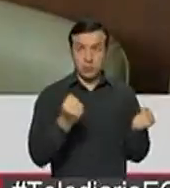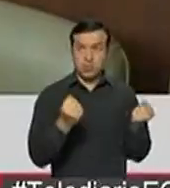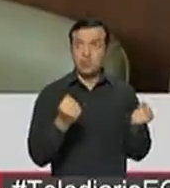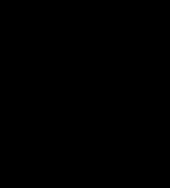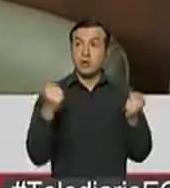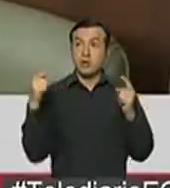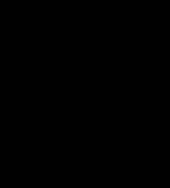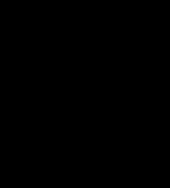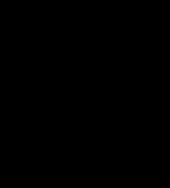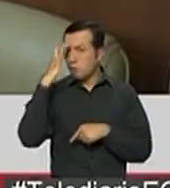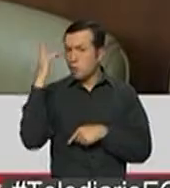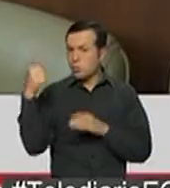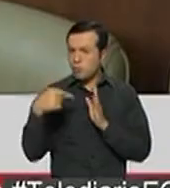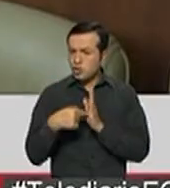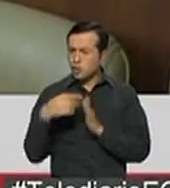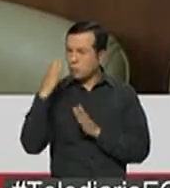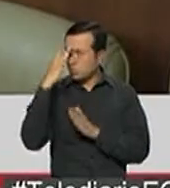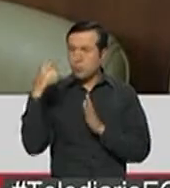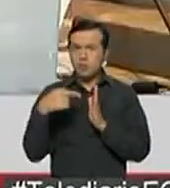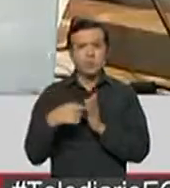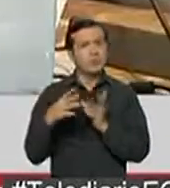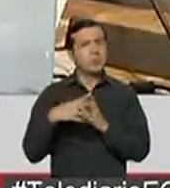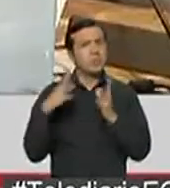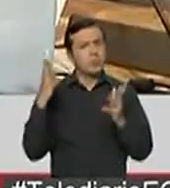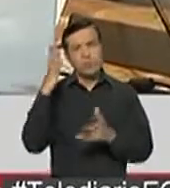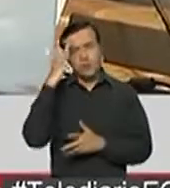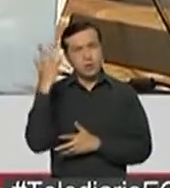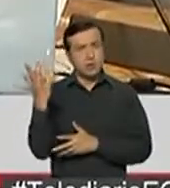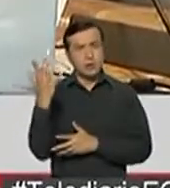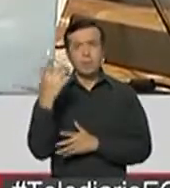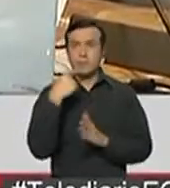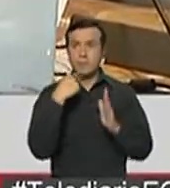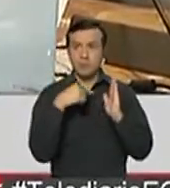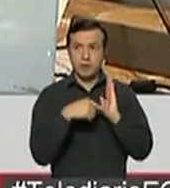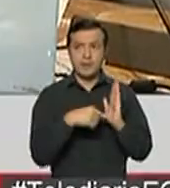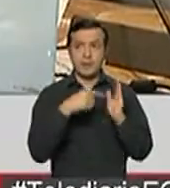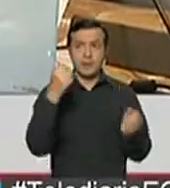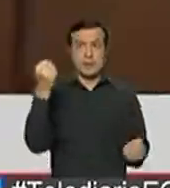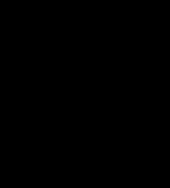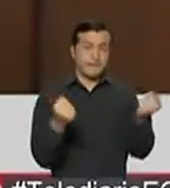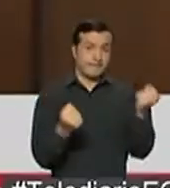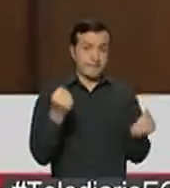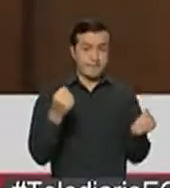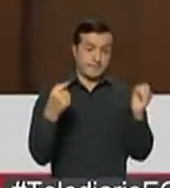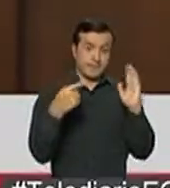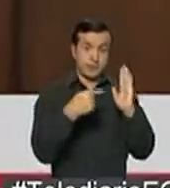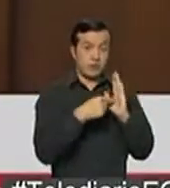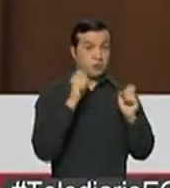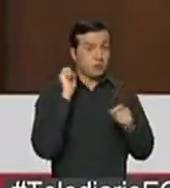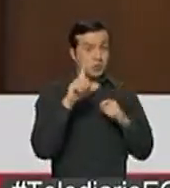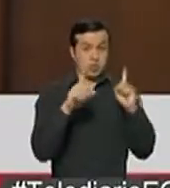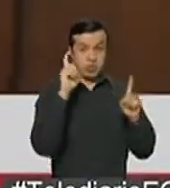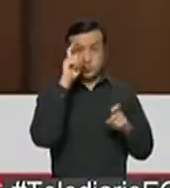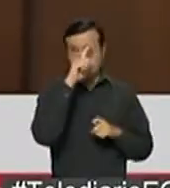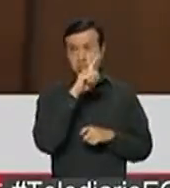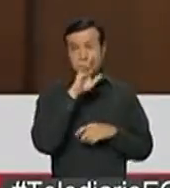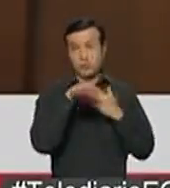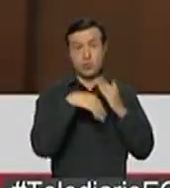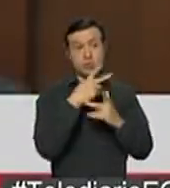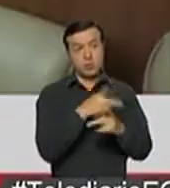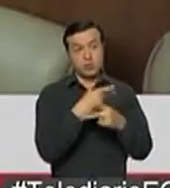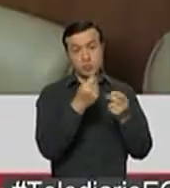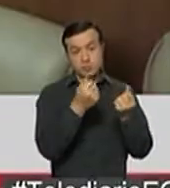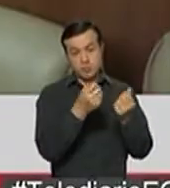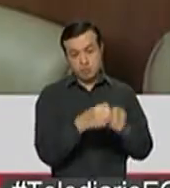no deberíamos tener aranceles en toda la cadena productiva. Explican que, por ejemplo, en el sector automotriz los aranceles son altos y afectan a toda la cadena